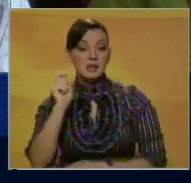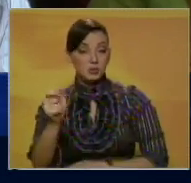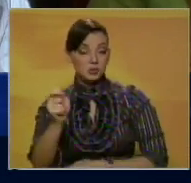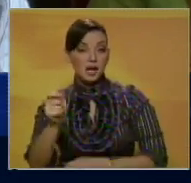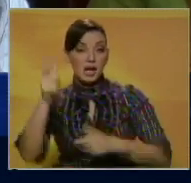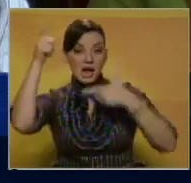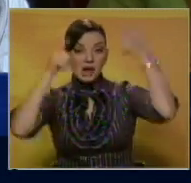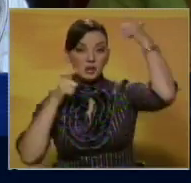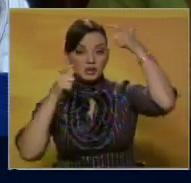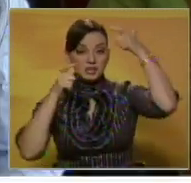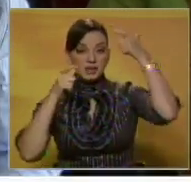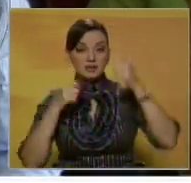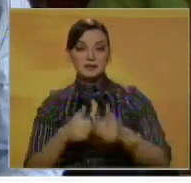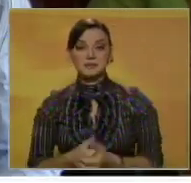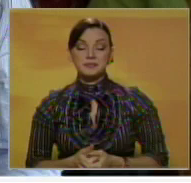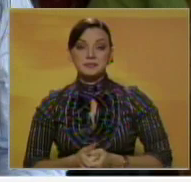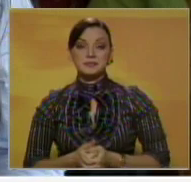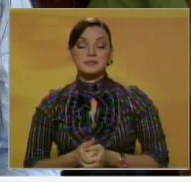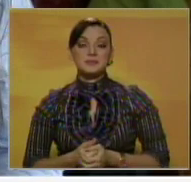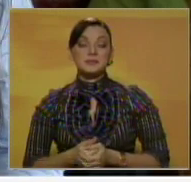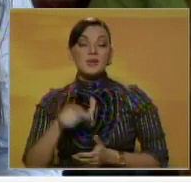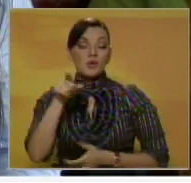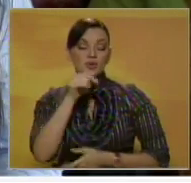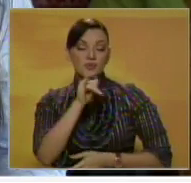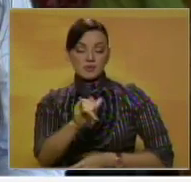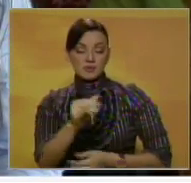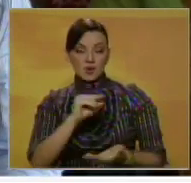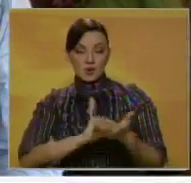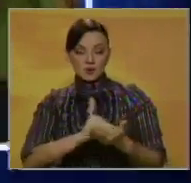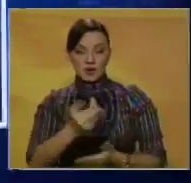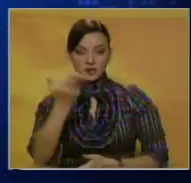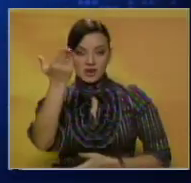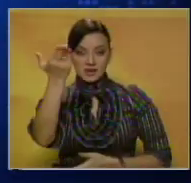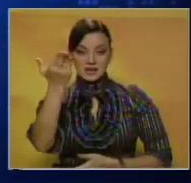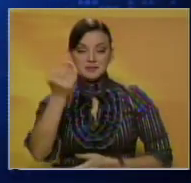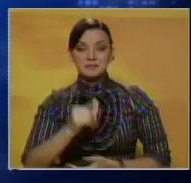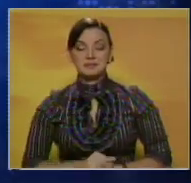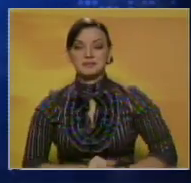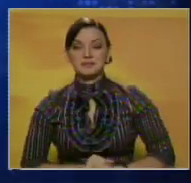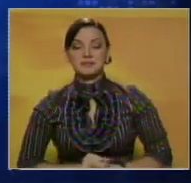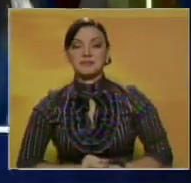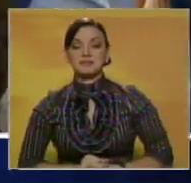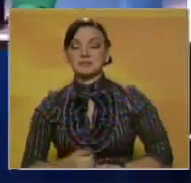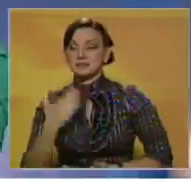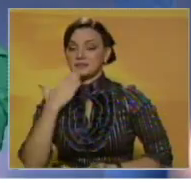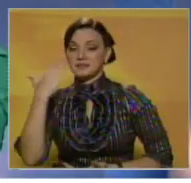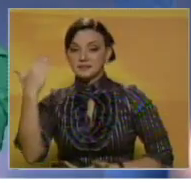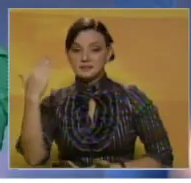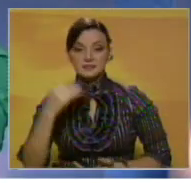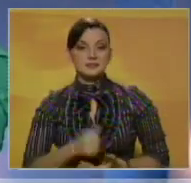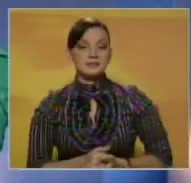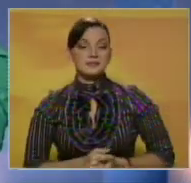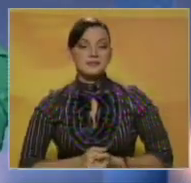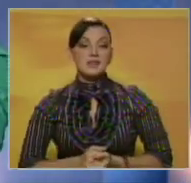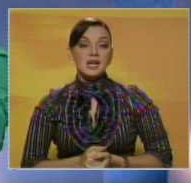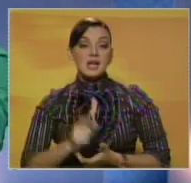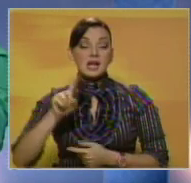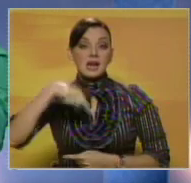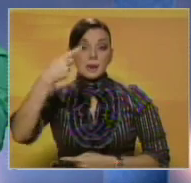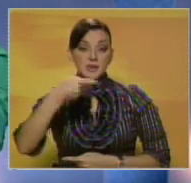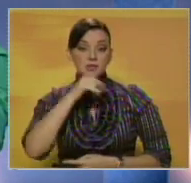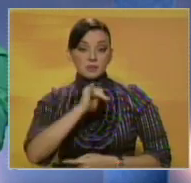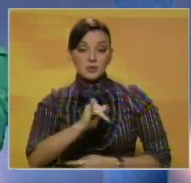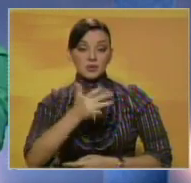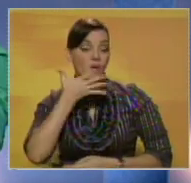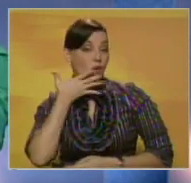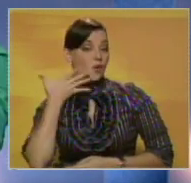Partido Socialista Unido de Venezuela. Con esta información retornamos con ustedes a los estudios. Muchísimas gracias, Diana. Bueno, la próxima noticia nos